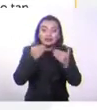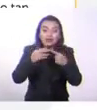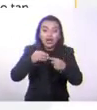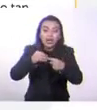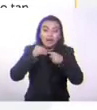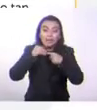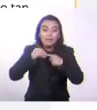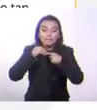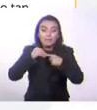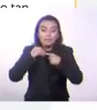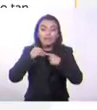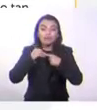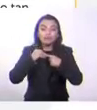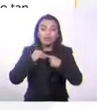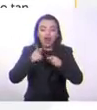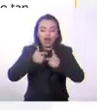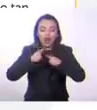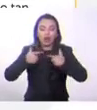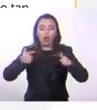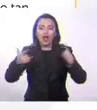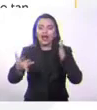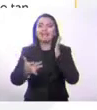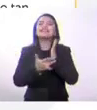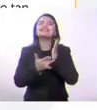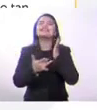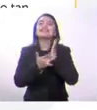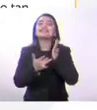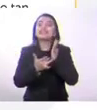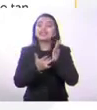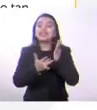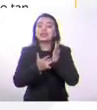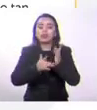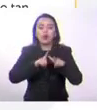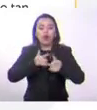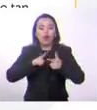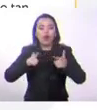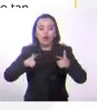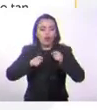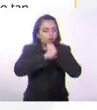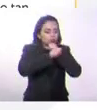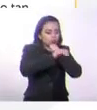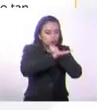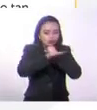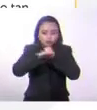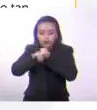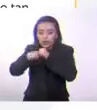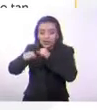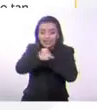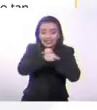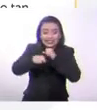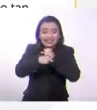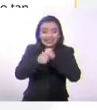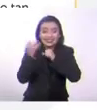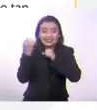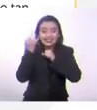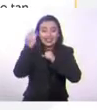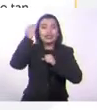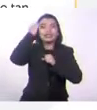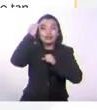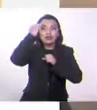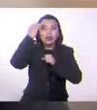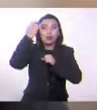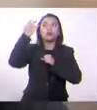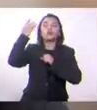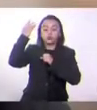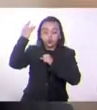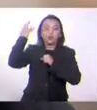que maneja ese lenguaje. Entonces, tendremos que entre ese tipo de textos estarán las tesis,